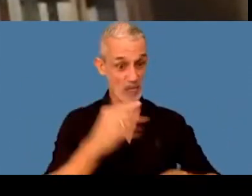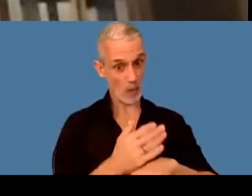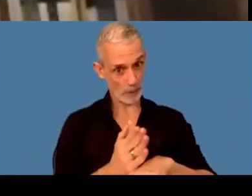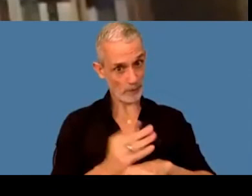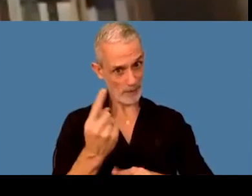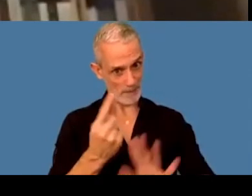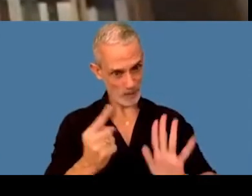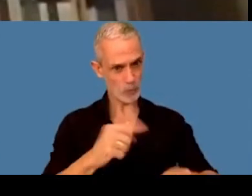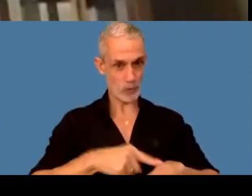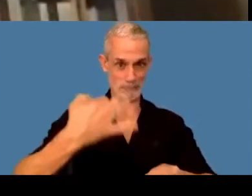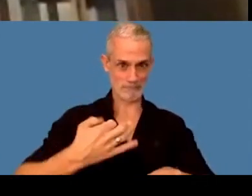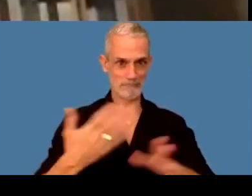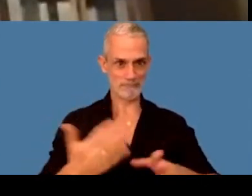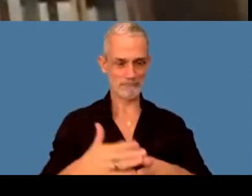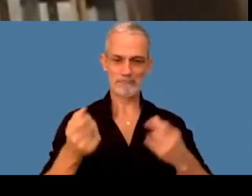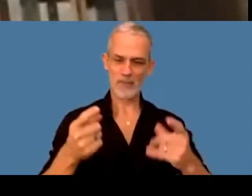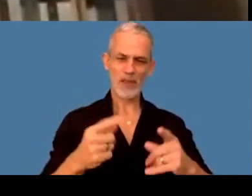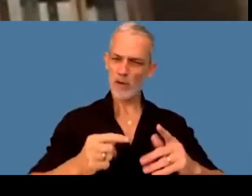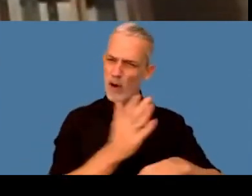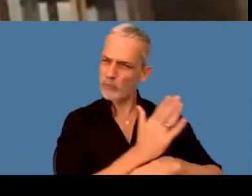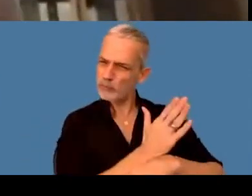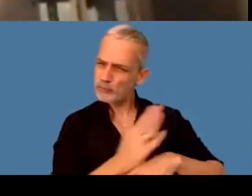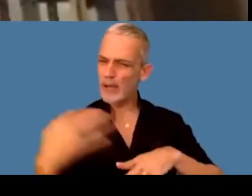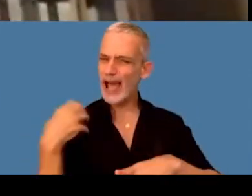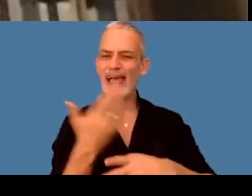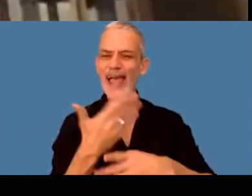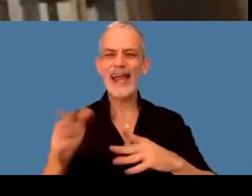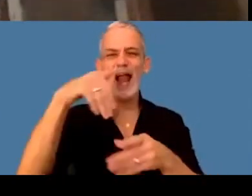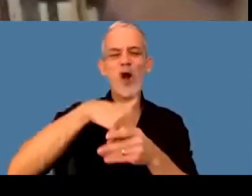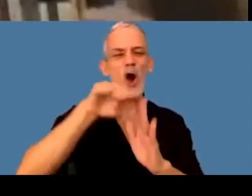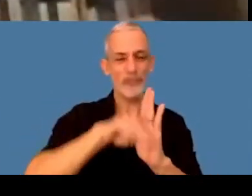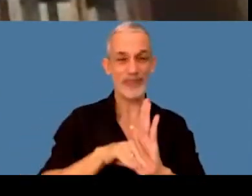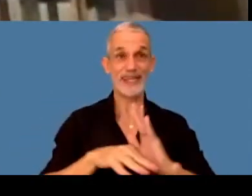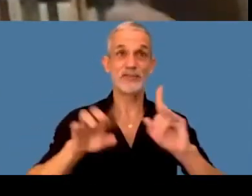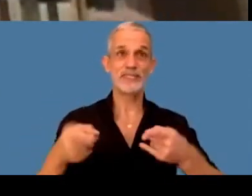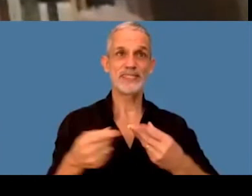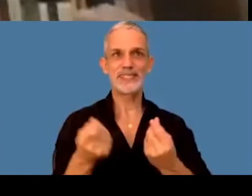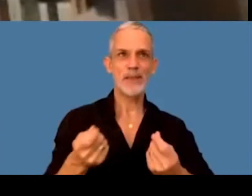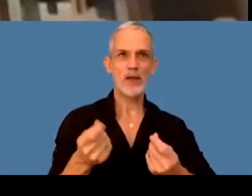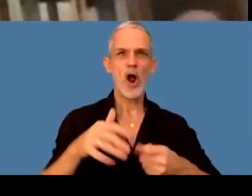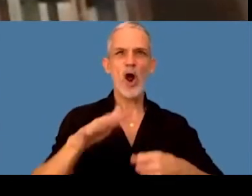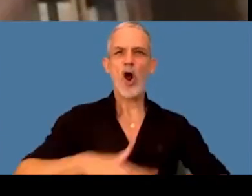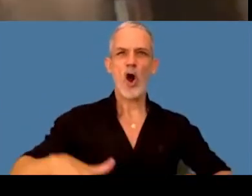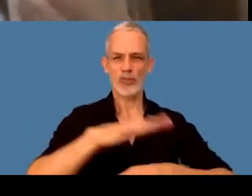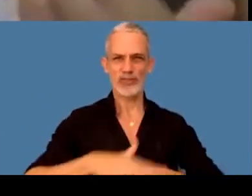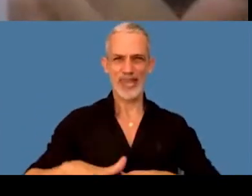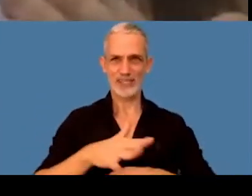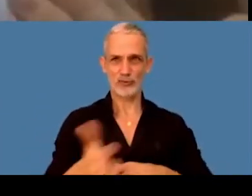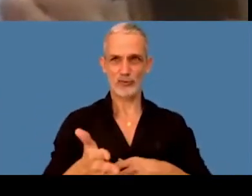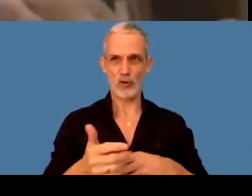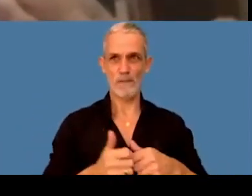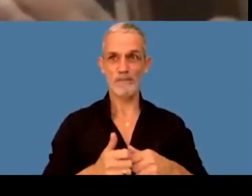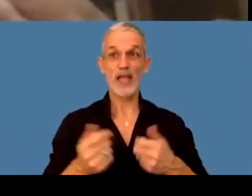minutos, de darles un panorama de los contenidos, pero también de los contenidos en contexto. Y que por